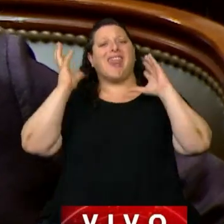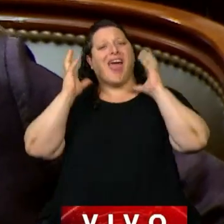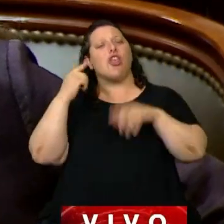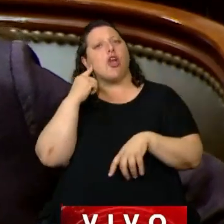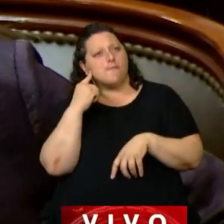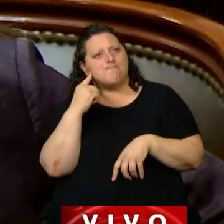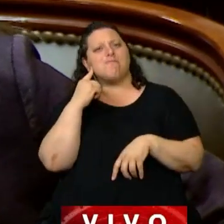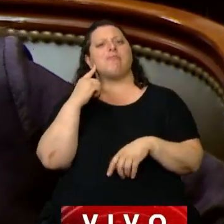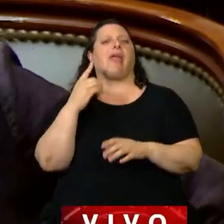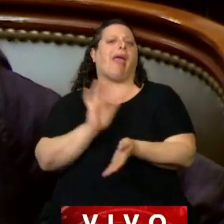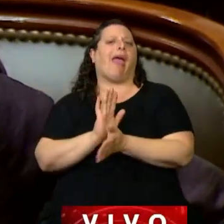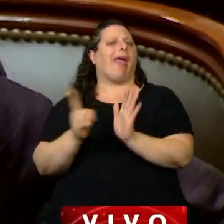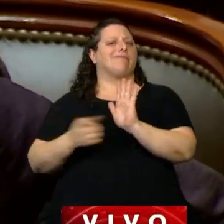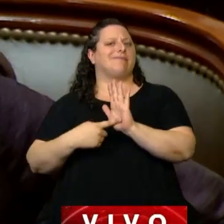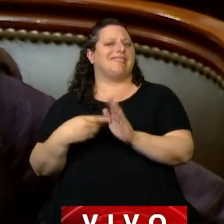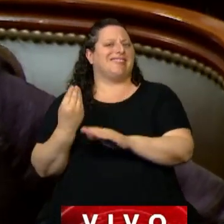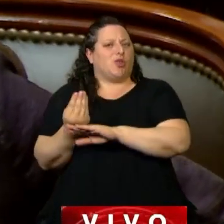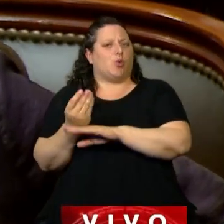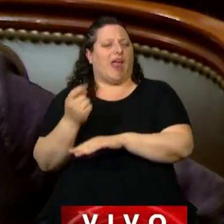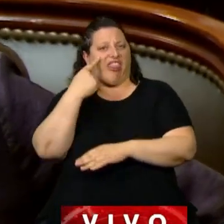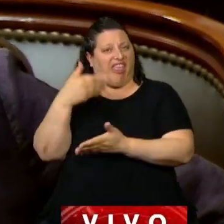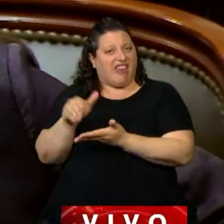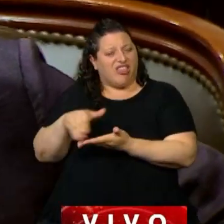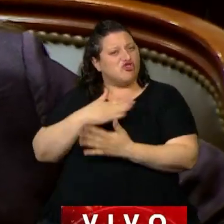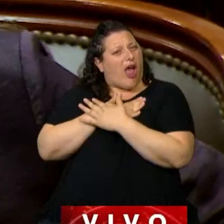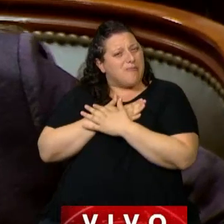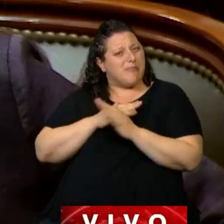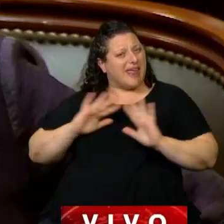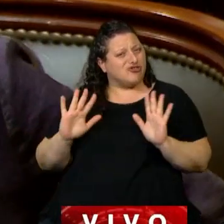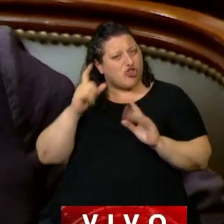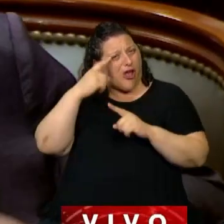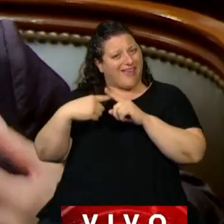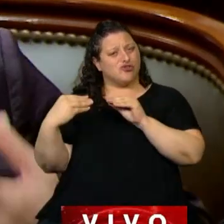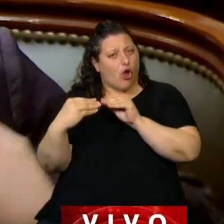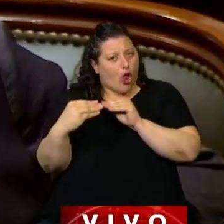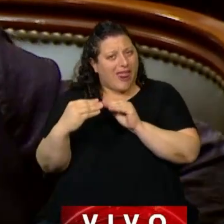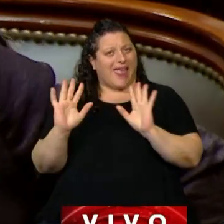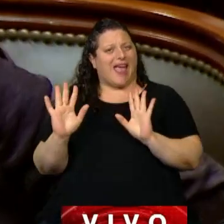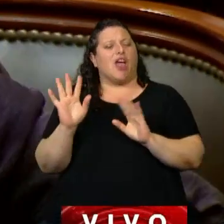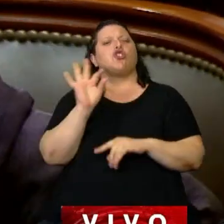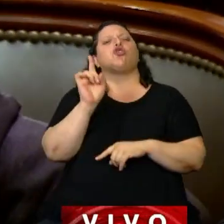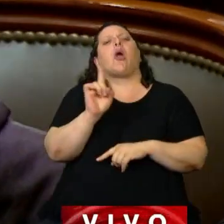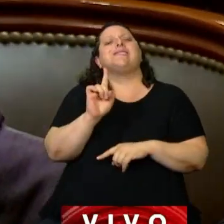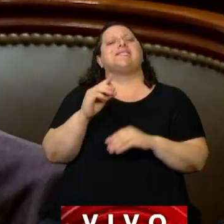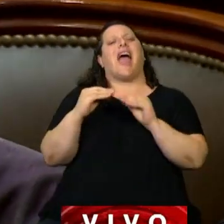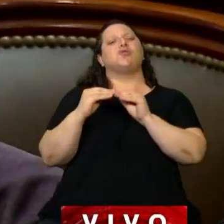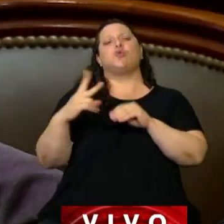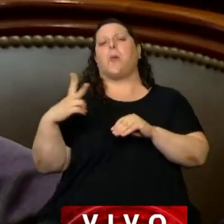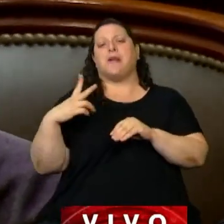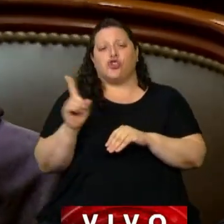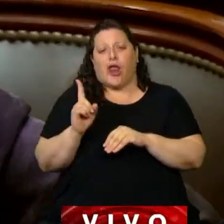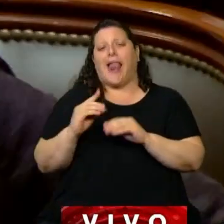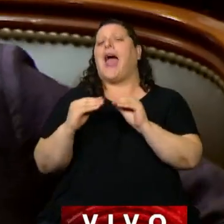fue colega no es una cuestión personal es una cuestión institucional y ella explicaba porque tenía repudios selectivos